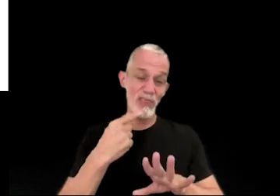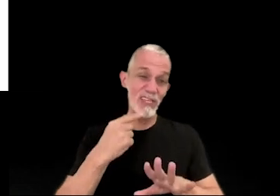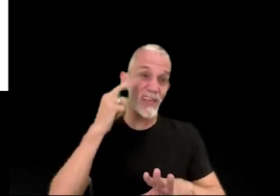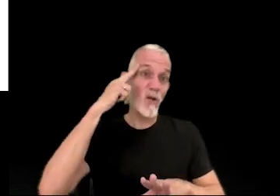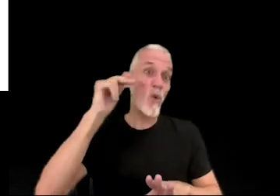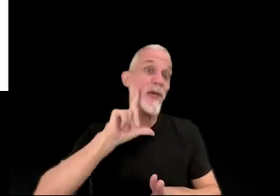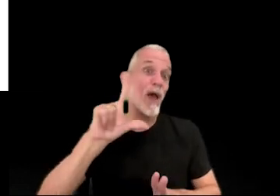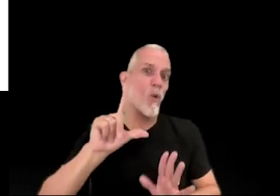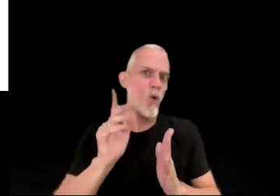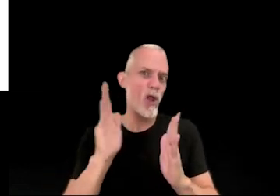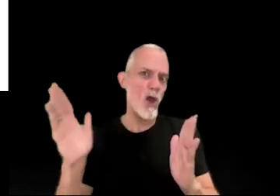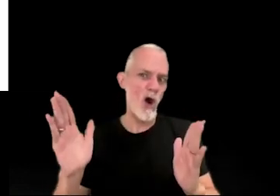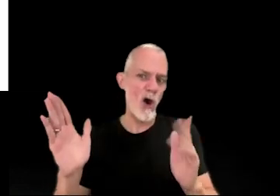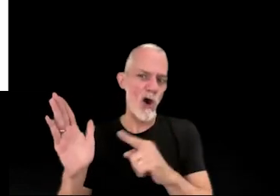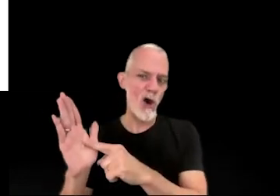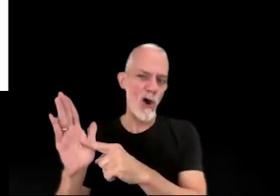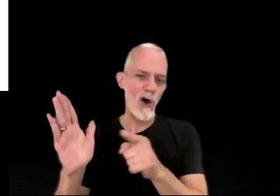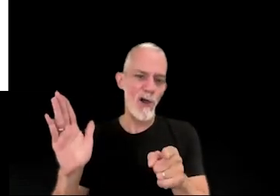¿no?